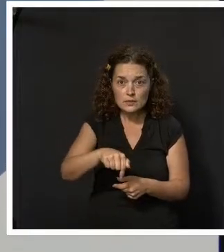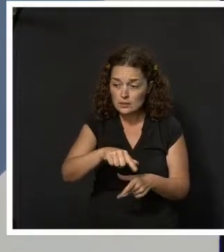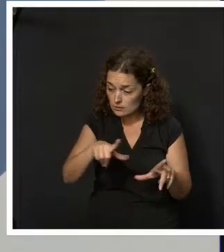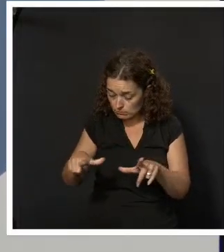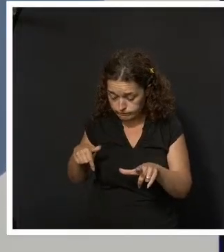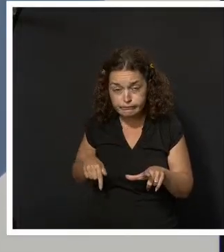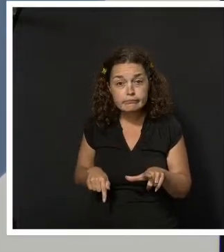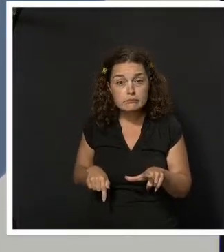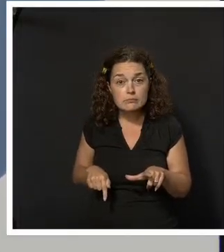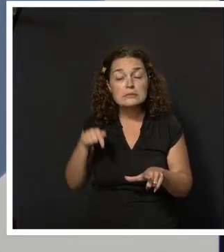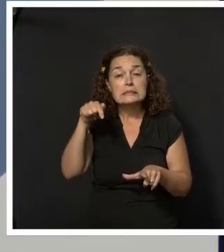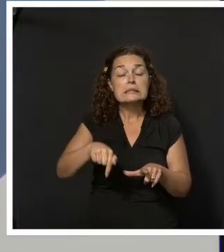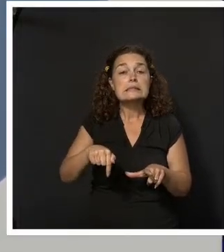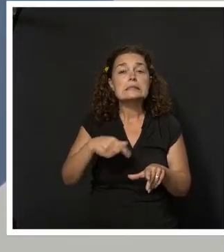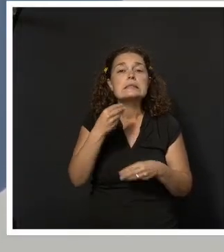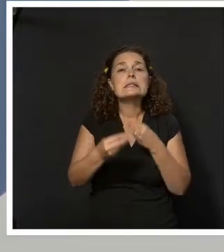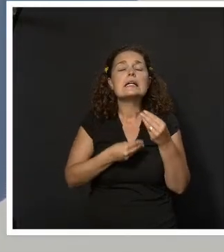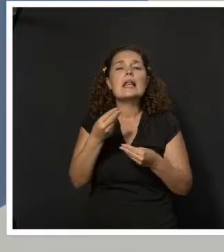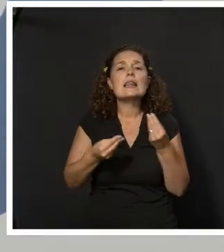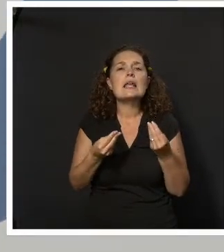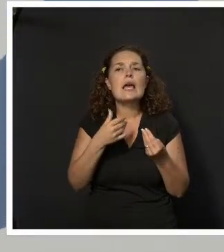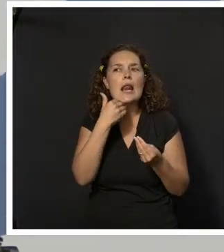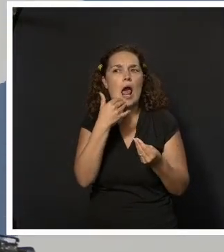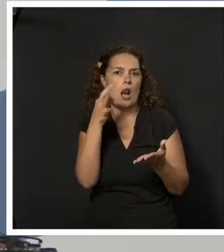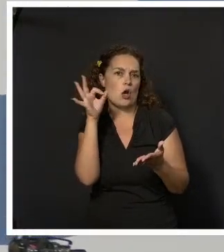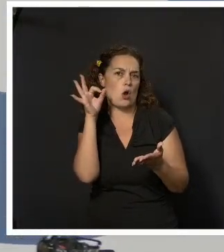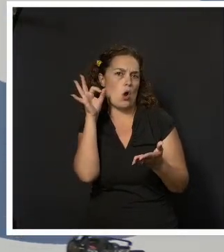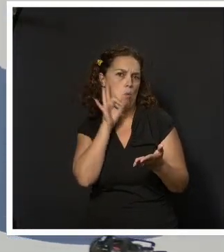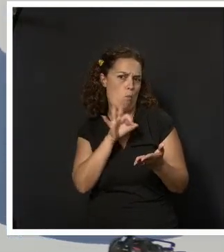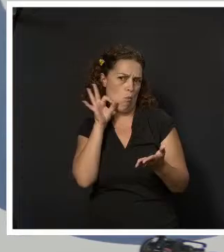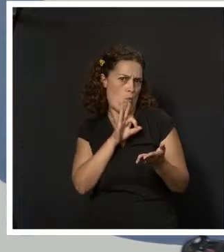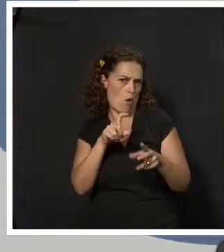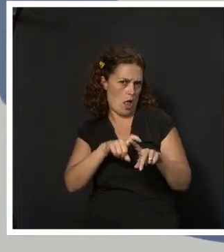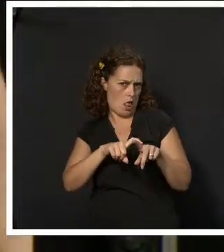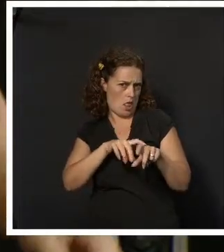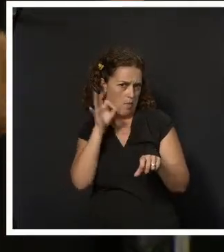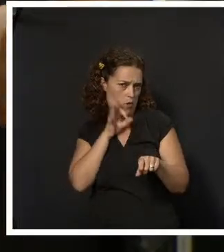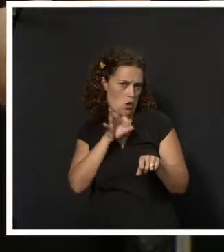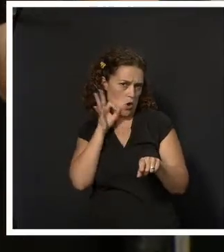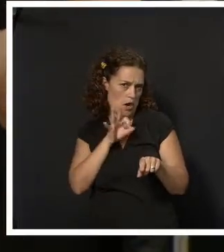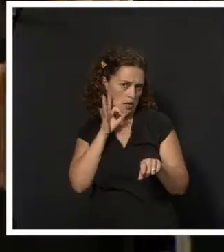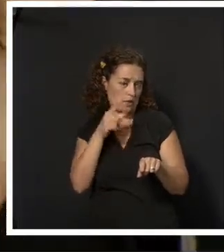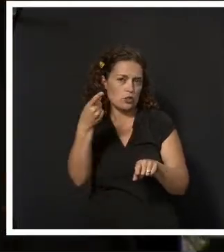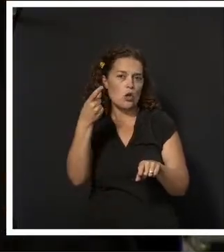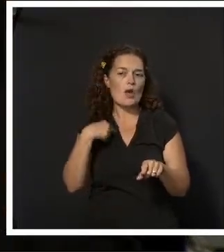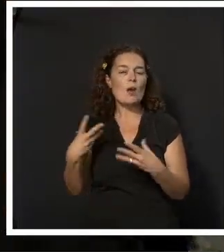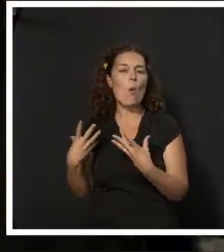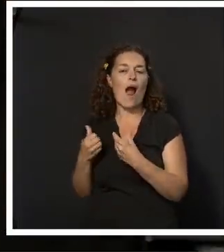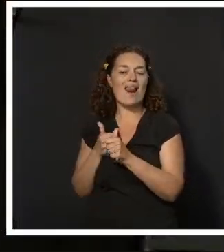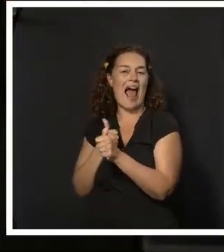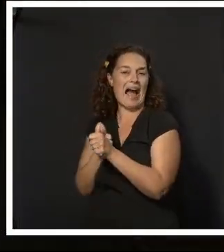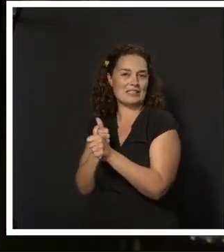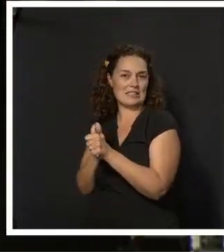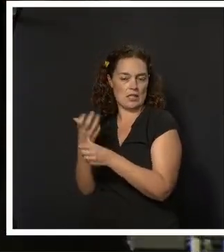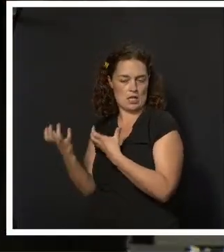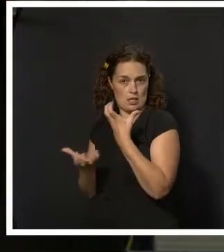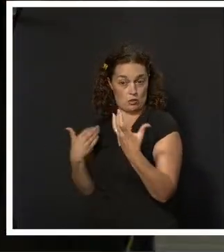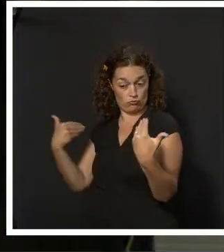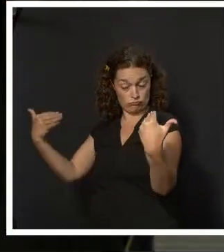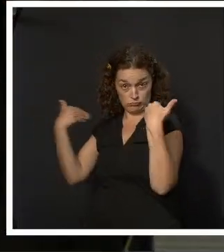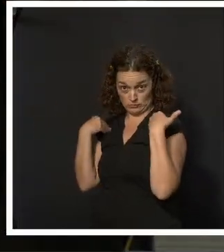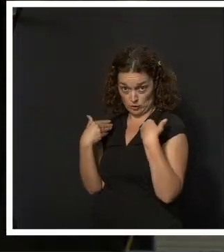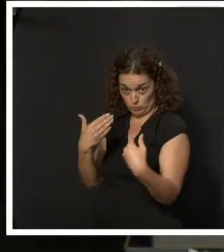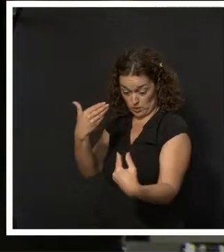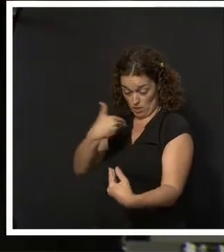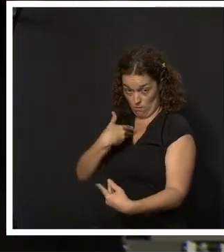pasamos entonces vimos aquí Vimos a hacer algo muy Gallego no sé si bueno dueño de a mí no me he pirado responsabilidades sobre